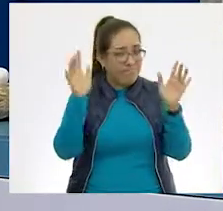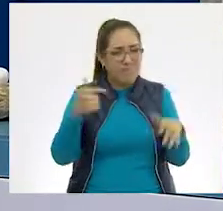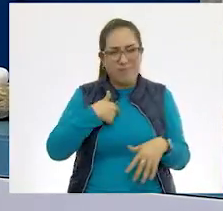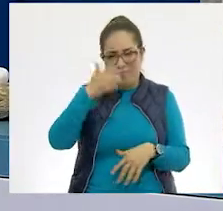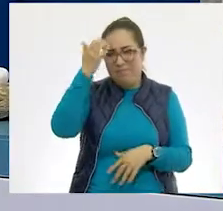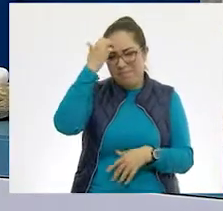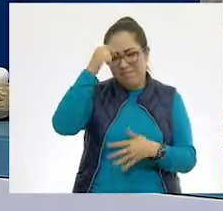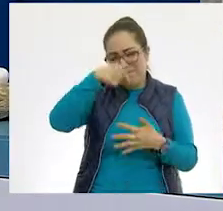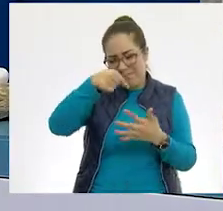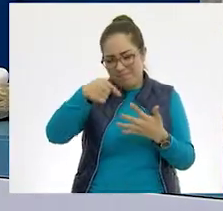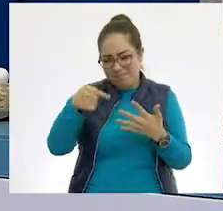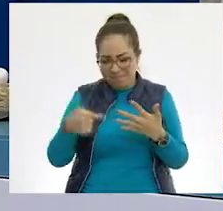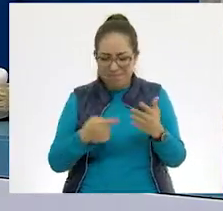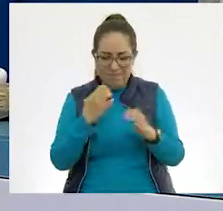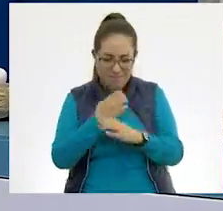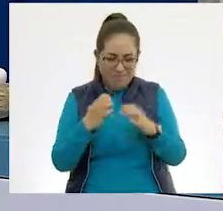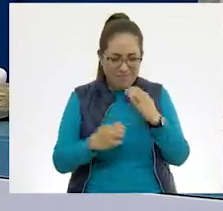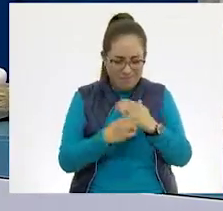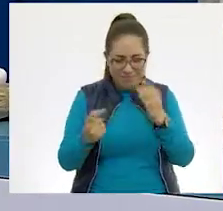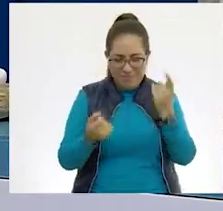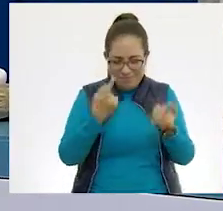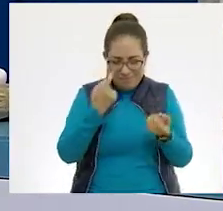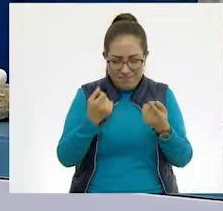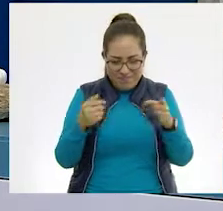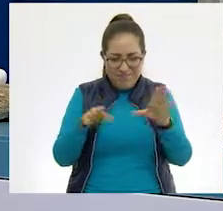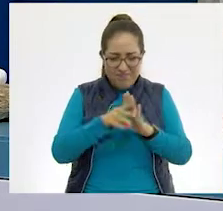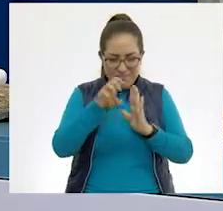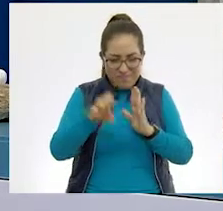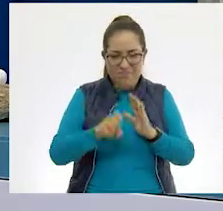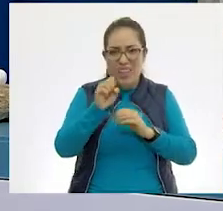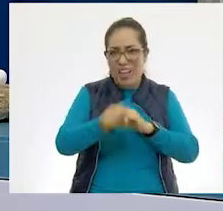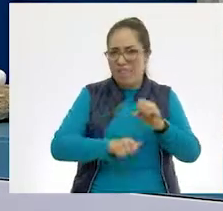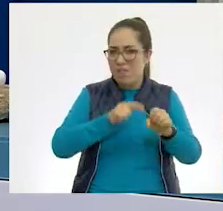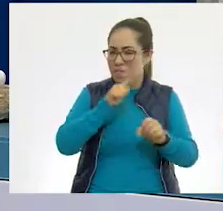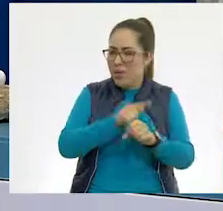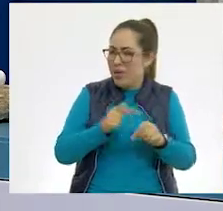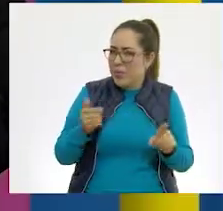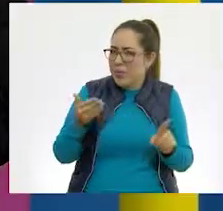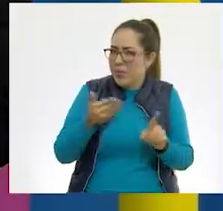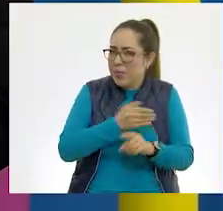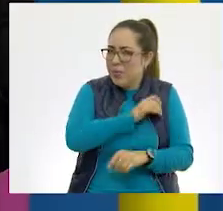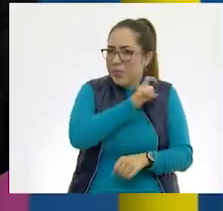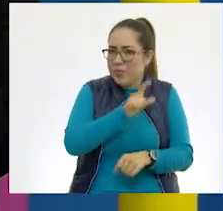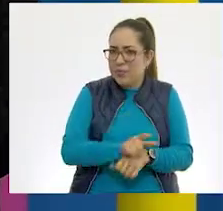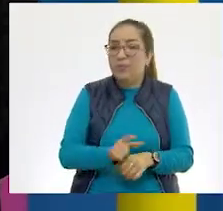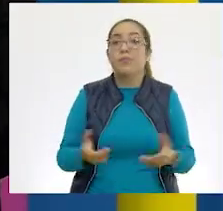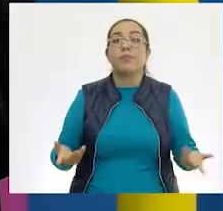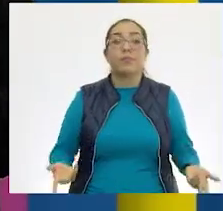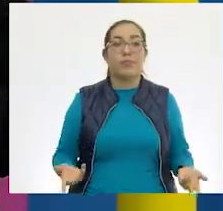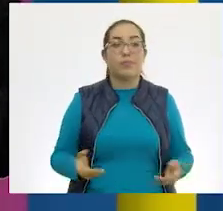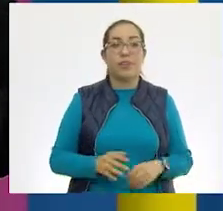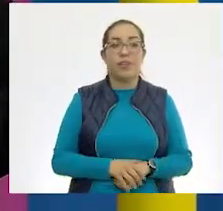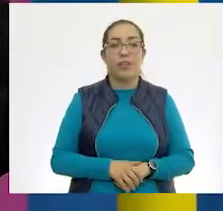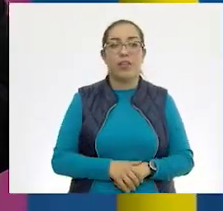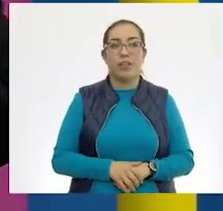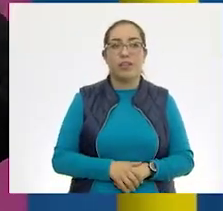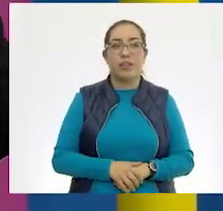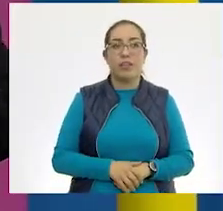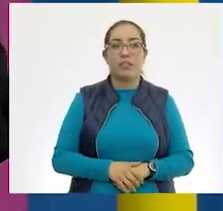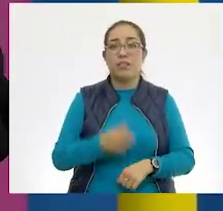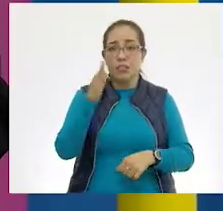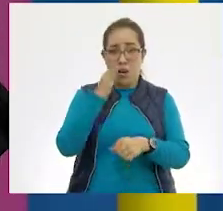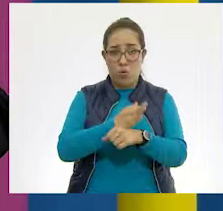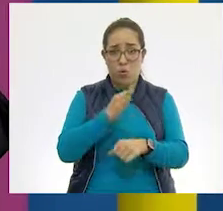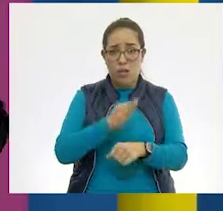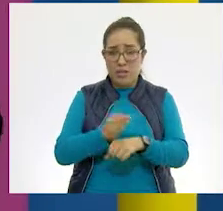sabía algo de los ornitorrincos, que son animales muy peculiares. ¿Qué te parece si escuchamos a don